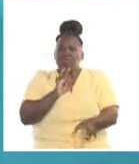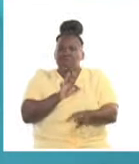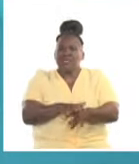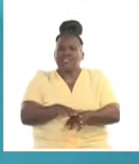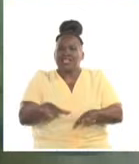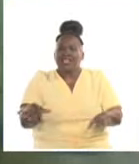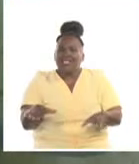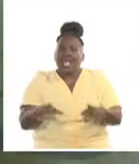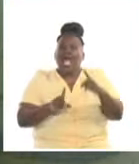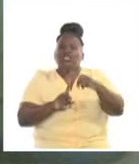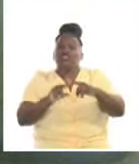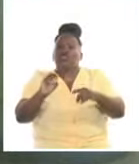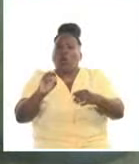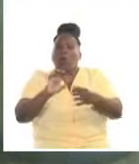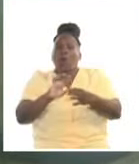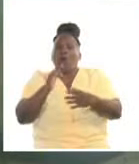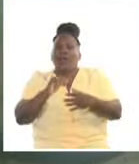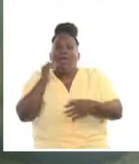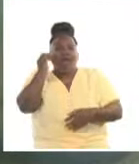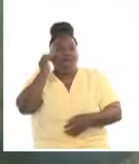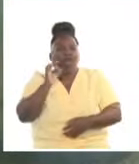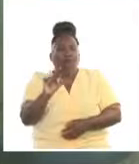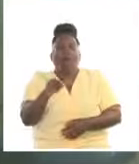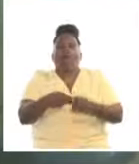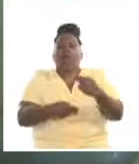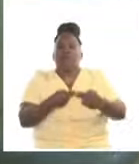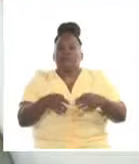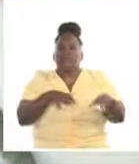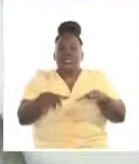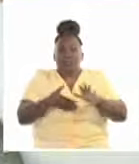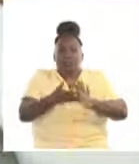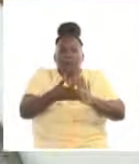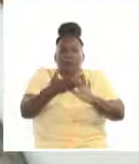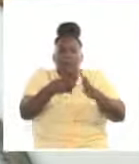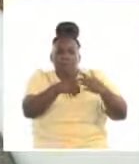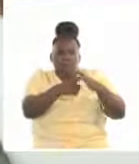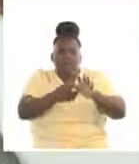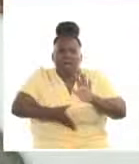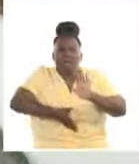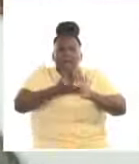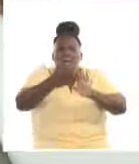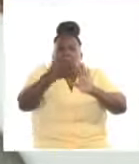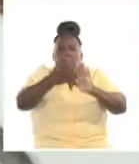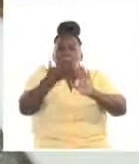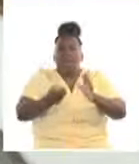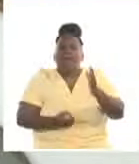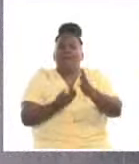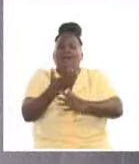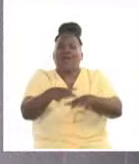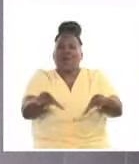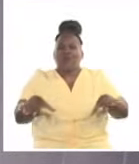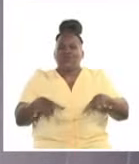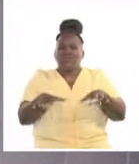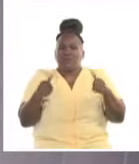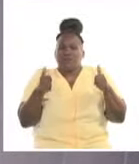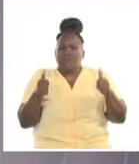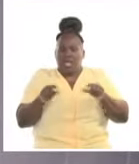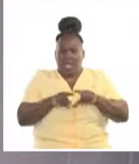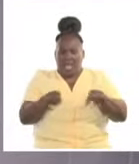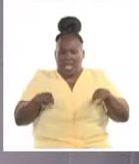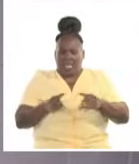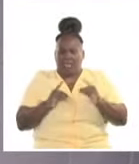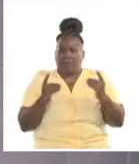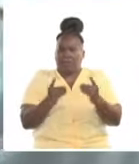tomógrafo multicorte y para ello se han realizado acciones de reparación a fin de crear las condiciones propicias para su